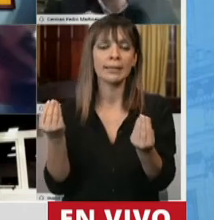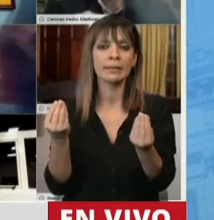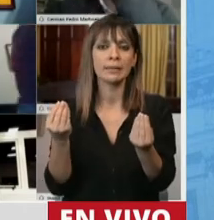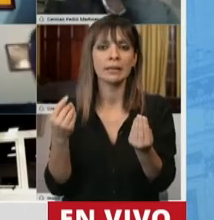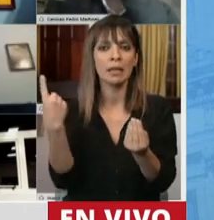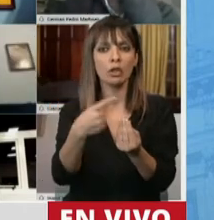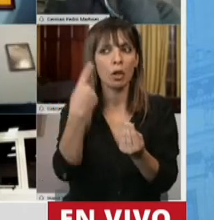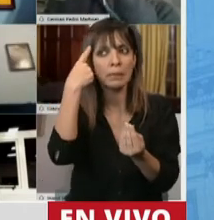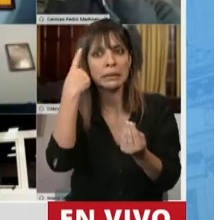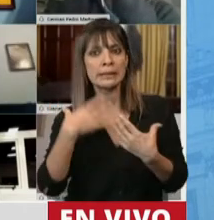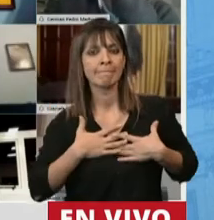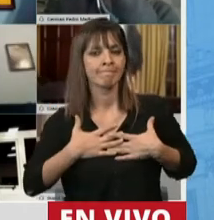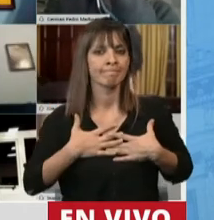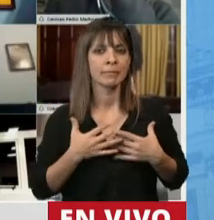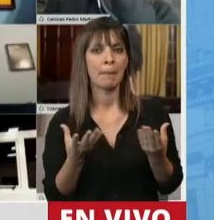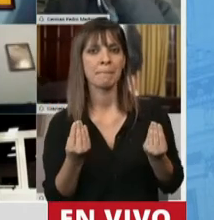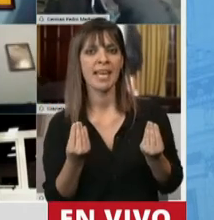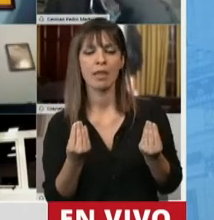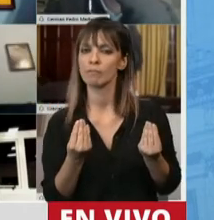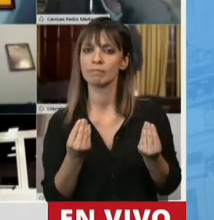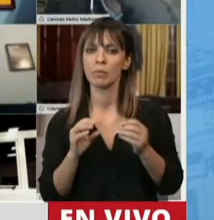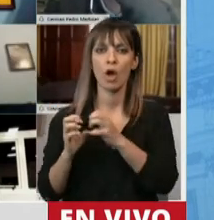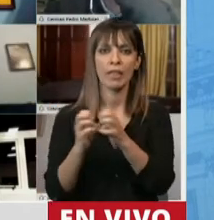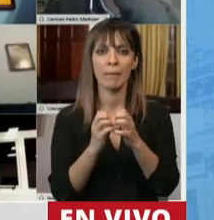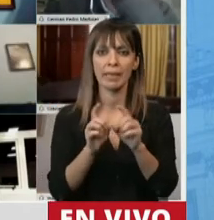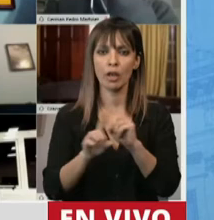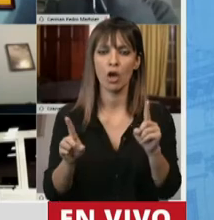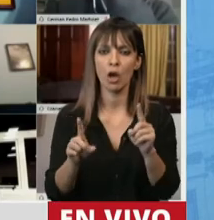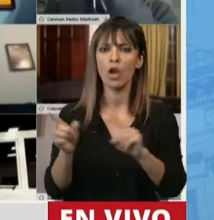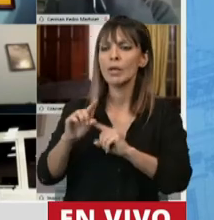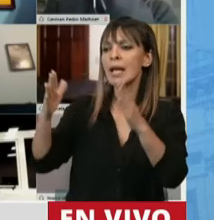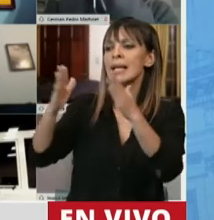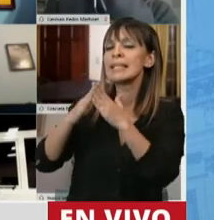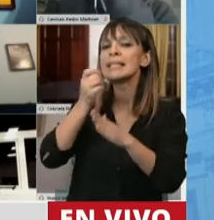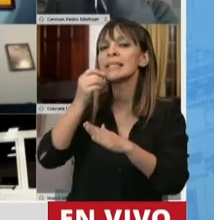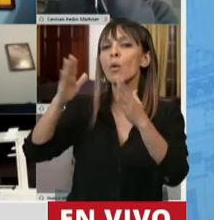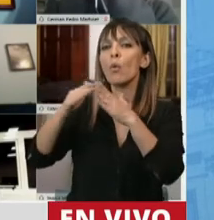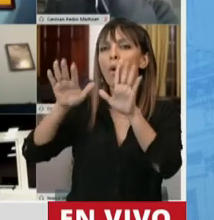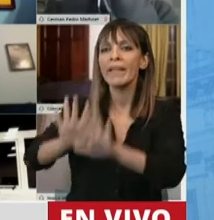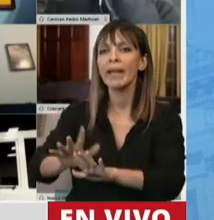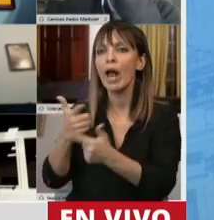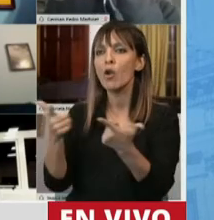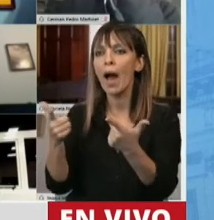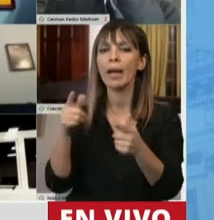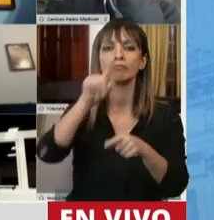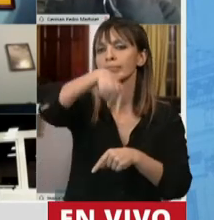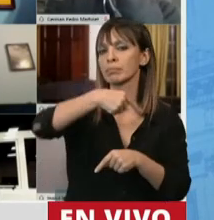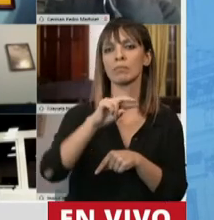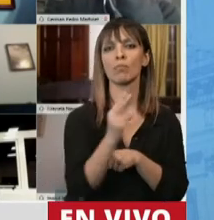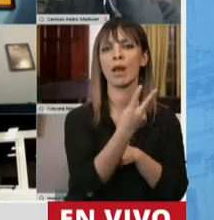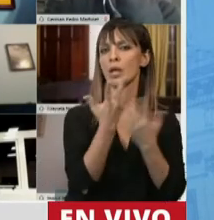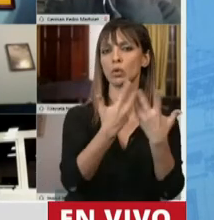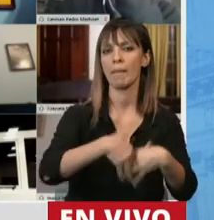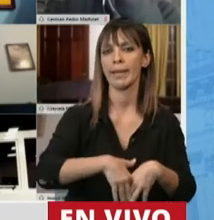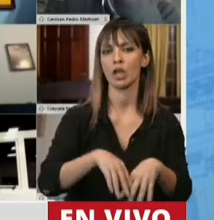la teoría del miedo para clausurar el debate y las críticas. No es cuarentena o muerte como si fuese el único camino o salida posible al